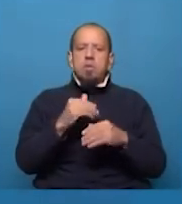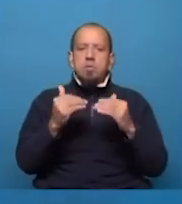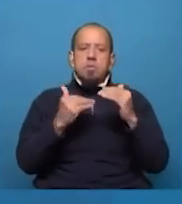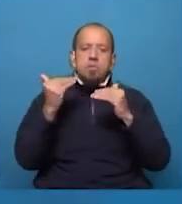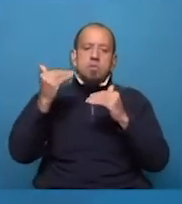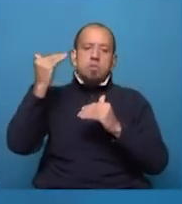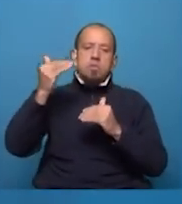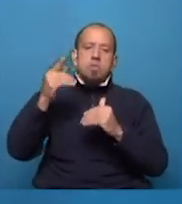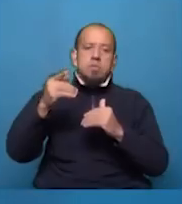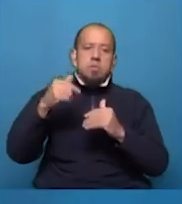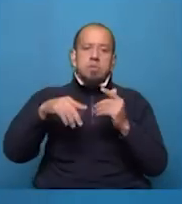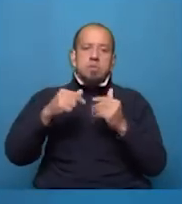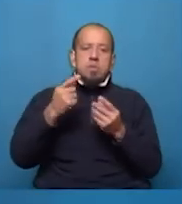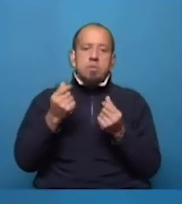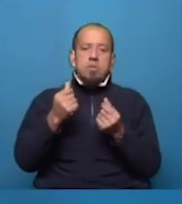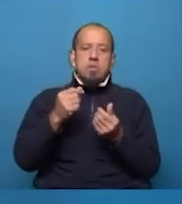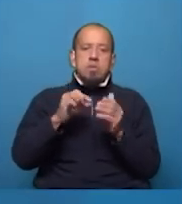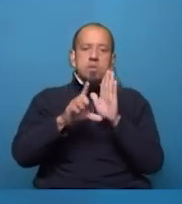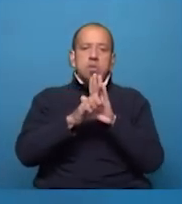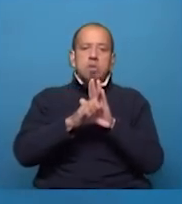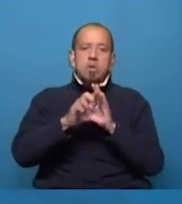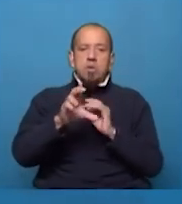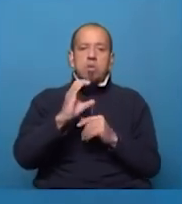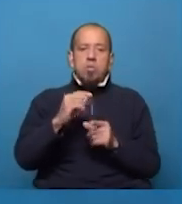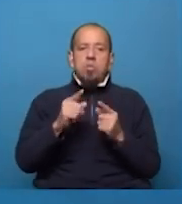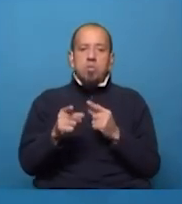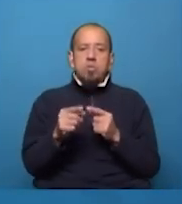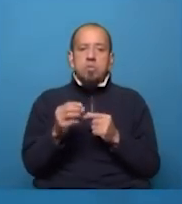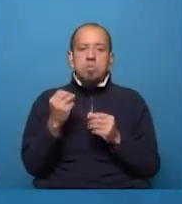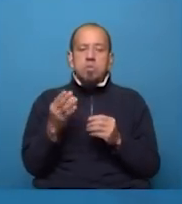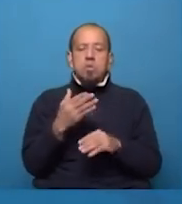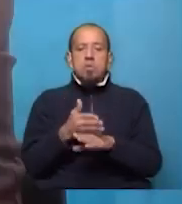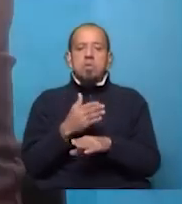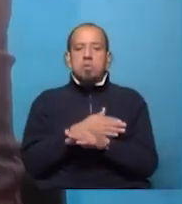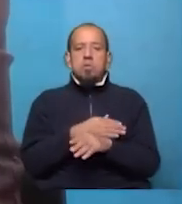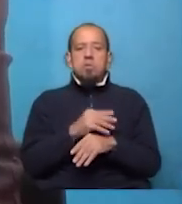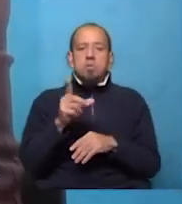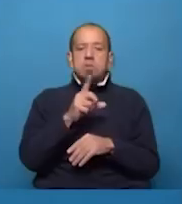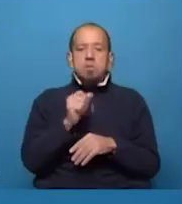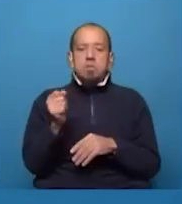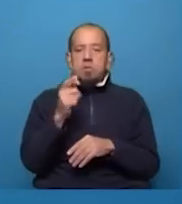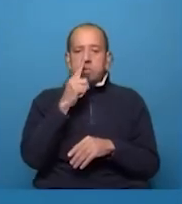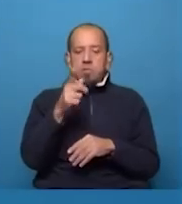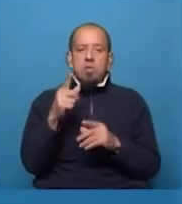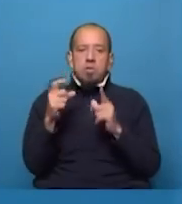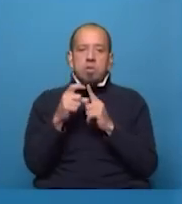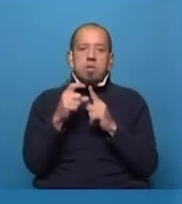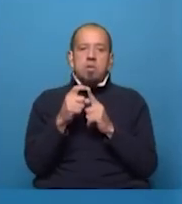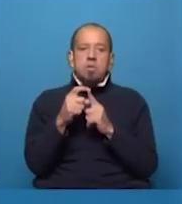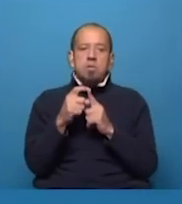operaciones en efectivo con las look porque antes que subí hace mil dólares ahí exacto